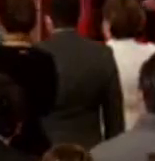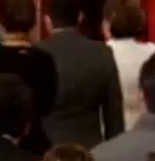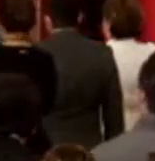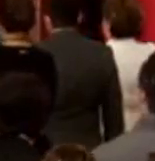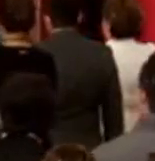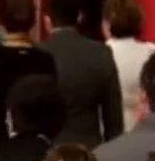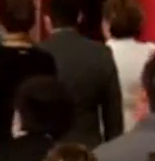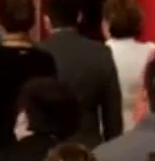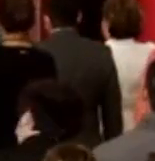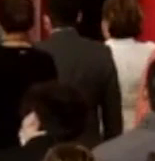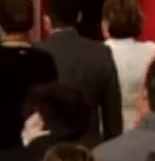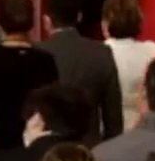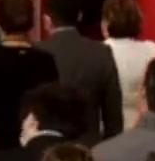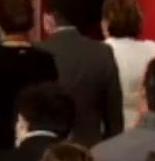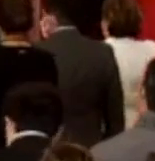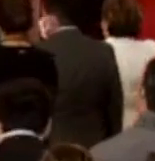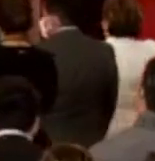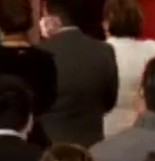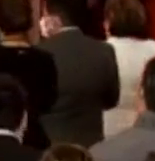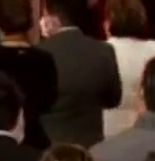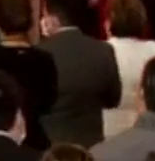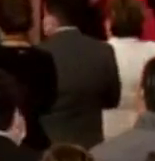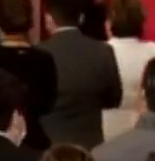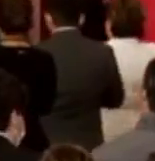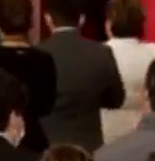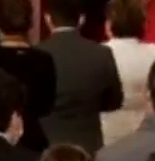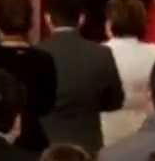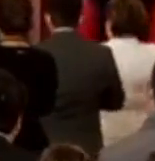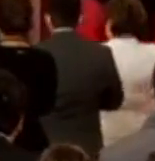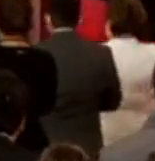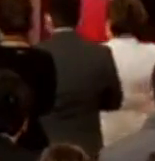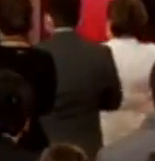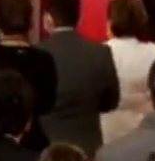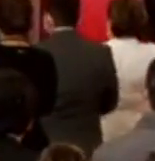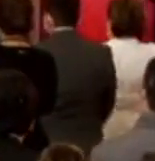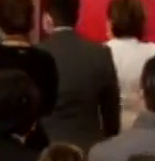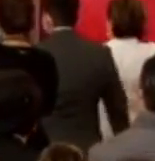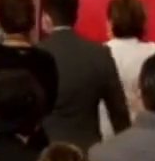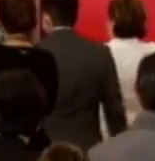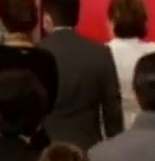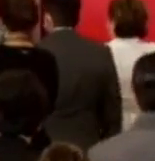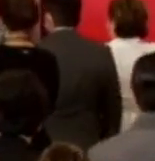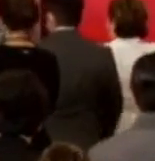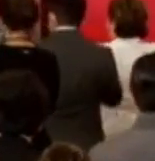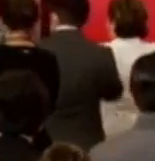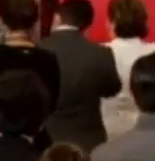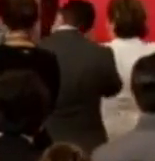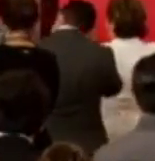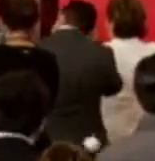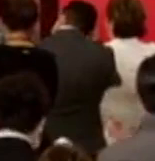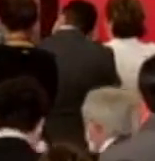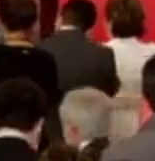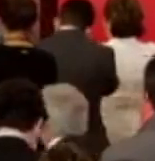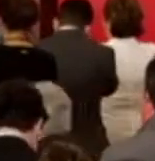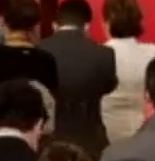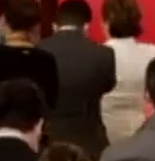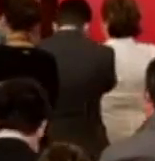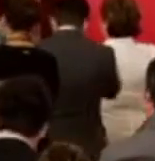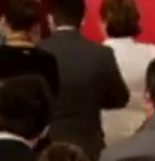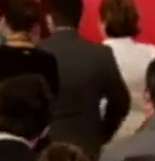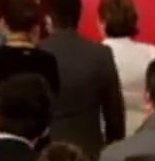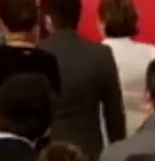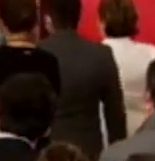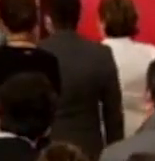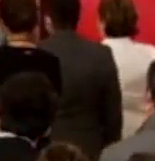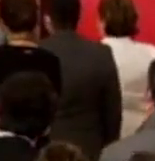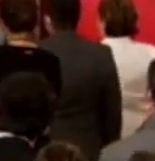el mando de David Monreal Ávila, quien gobernará durante el periodo 2021-2027, lo que lo convierte en el quinto gobernador